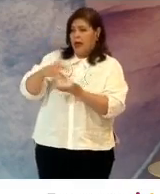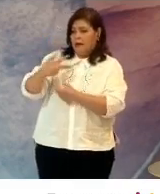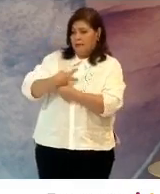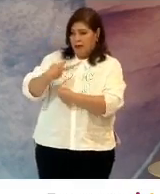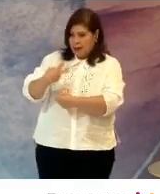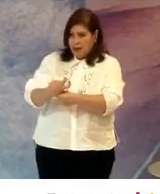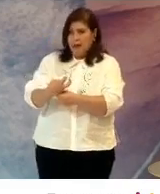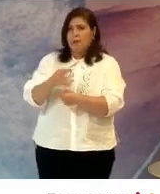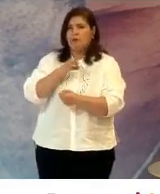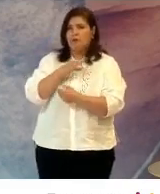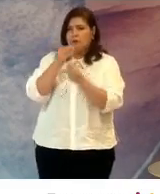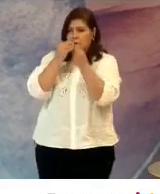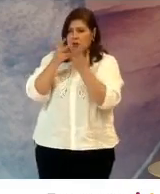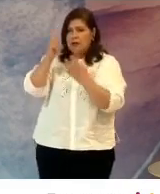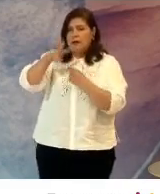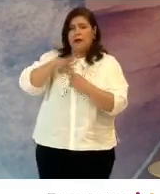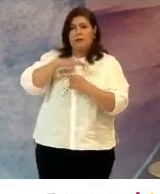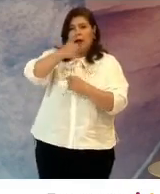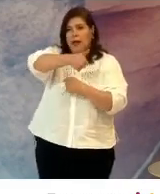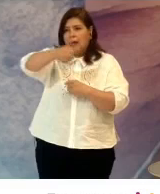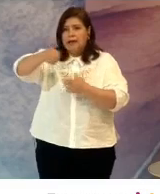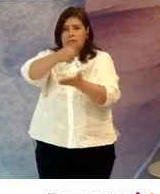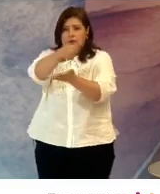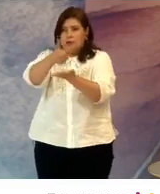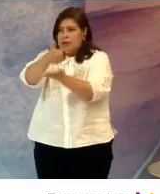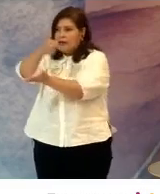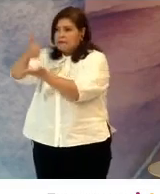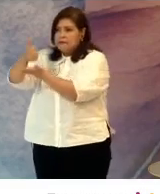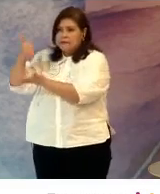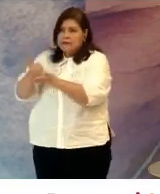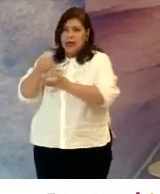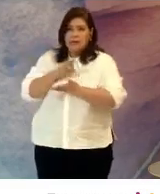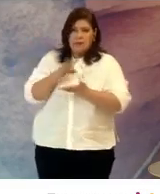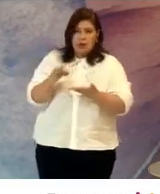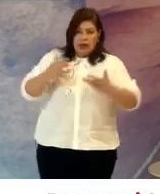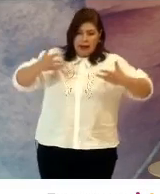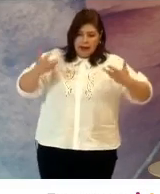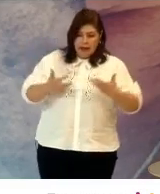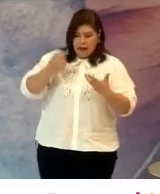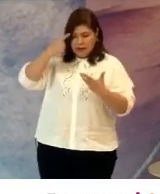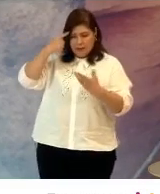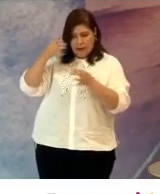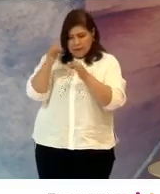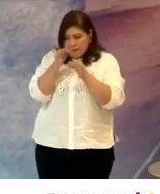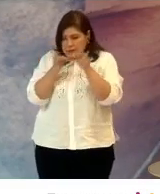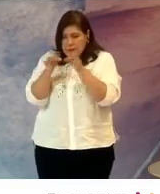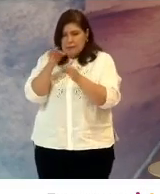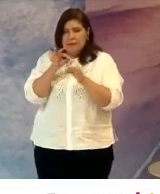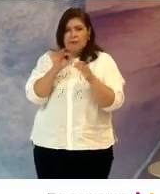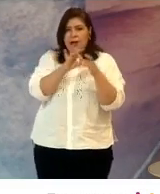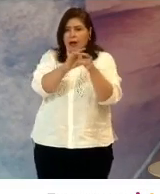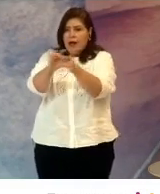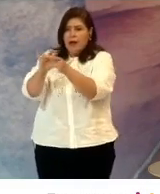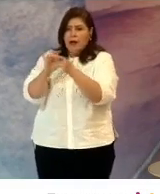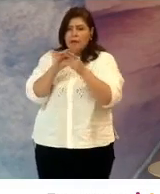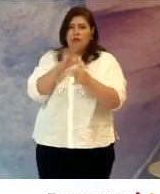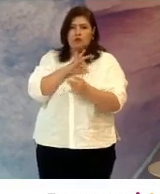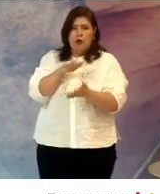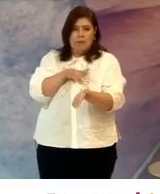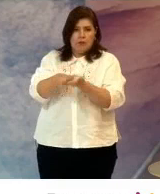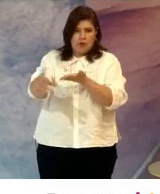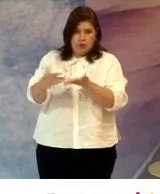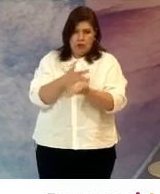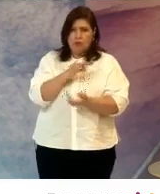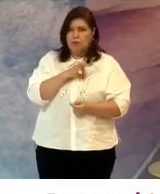cómo podemos cada uno desde nuestras ciudades pensar que pudiéramos estar activando estas células de colaboración. Hay